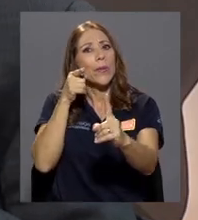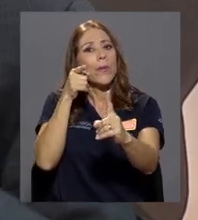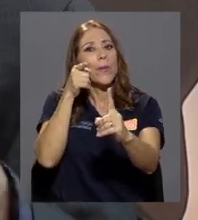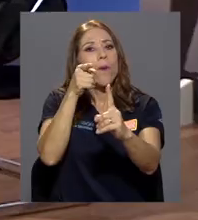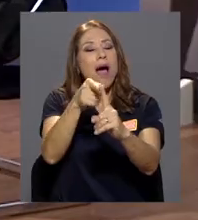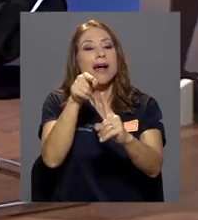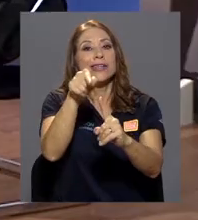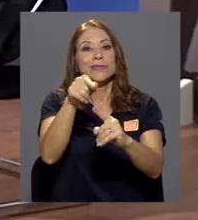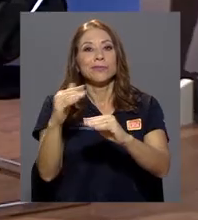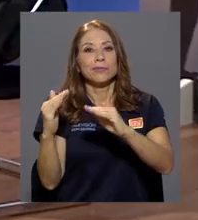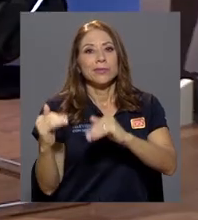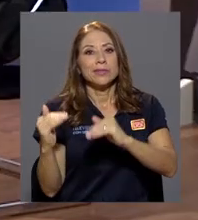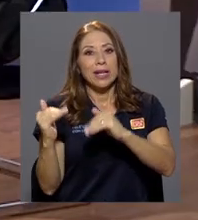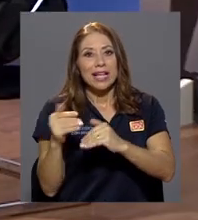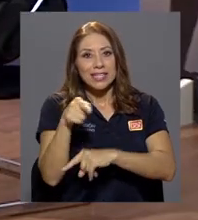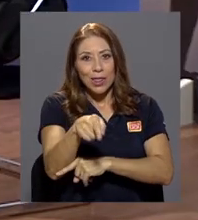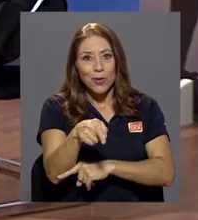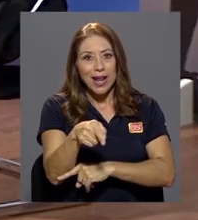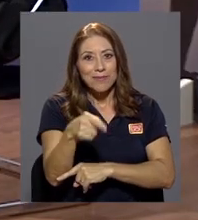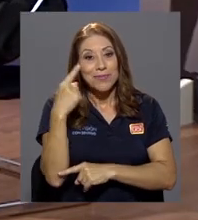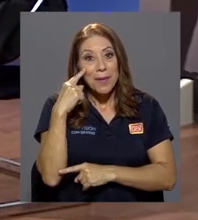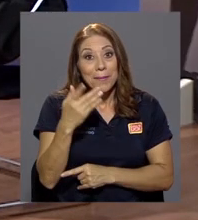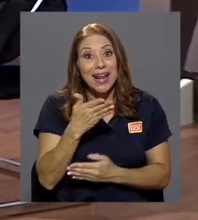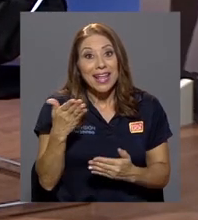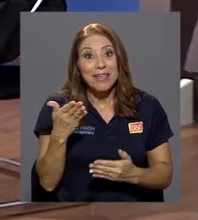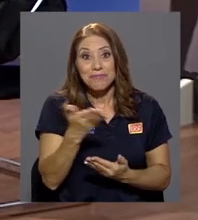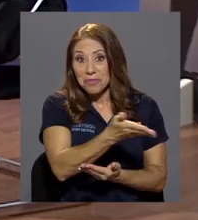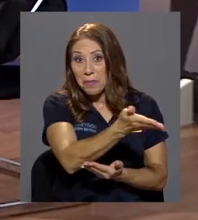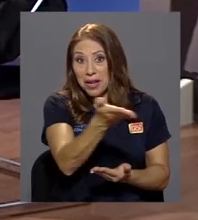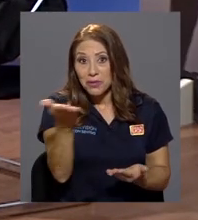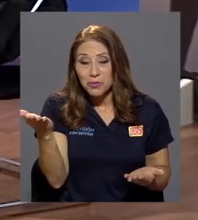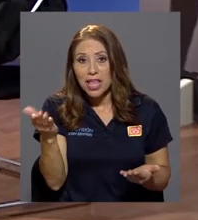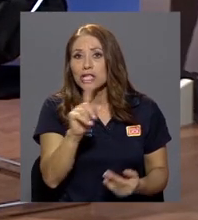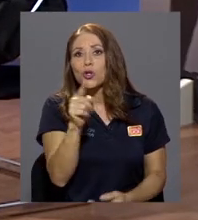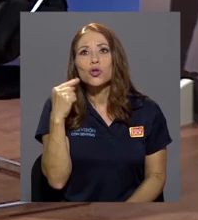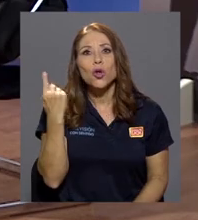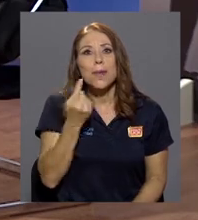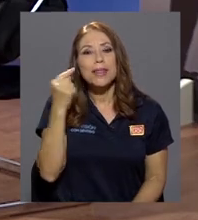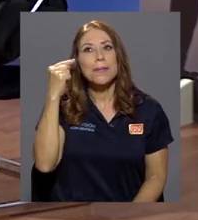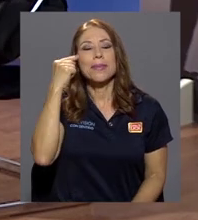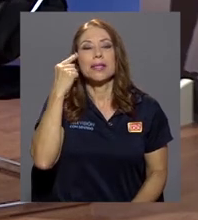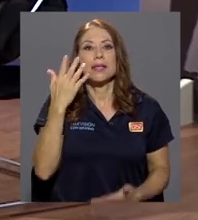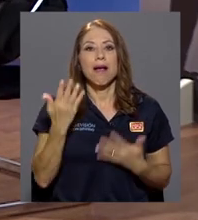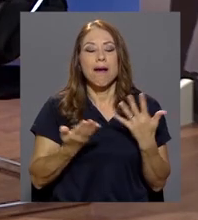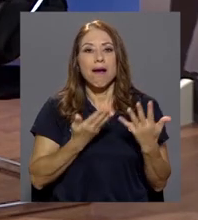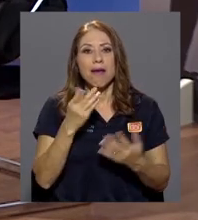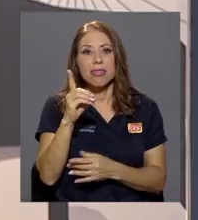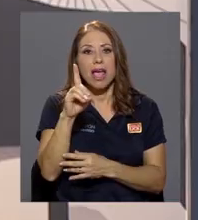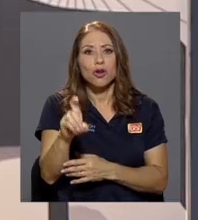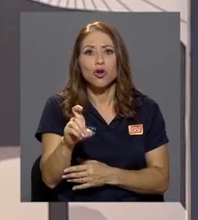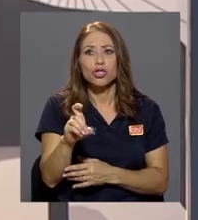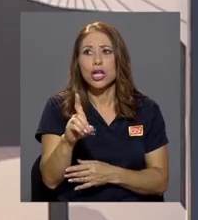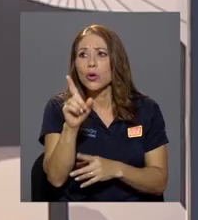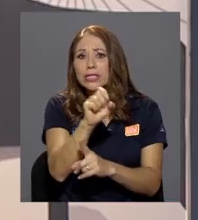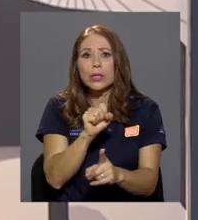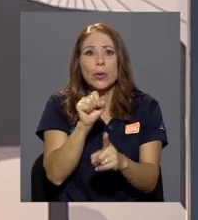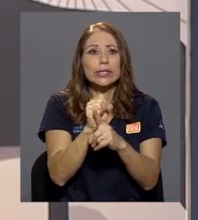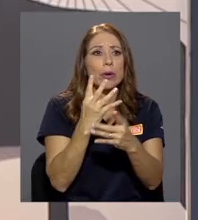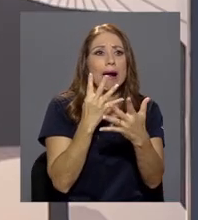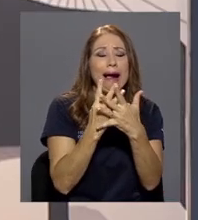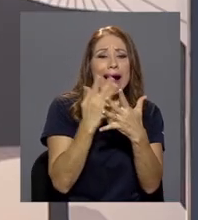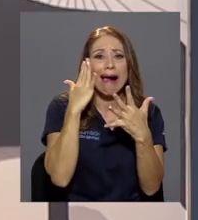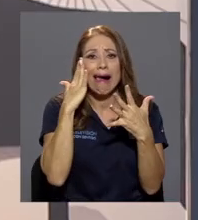esperanzadora en este sentido para que digamos los oyentes no se queden sólo con un diagnóstico de un cataclismo